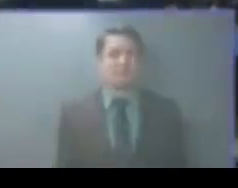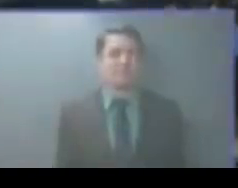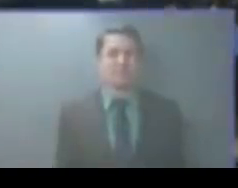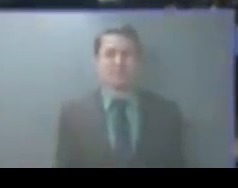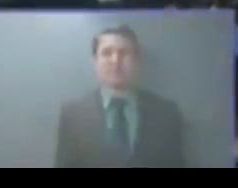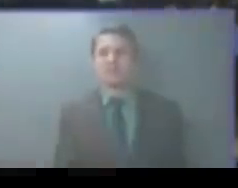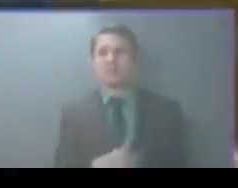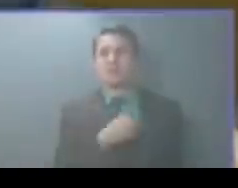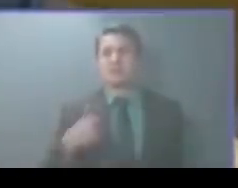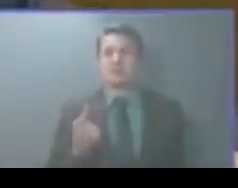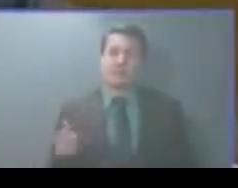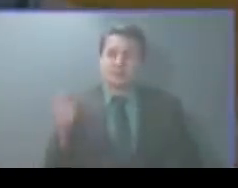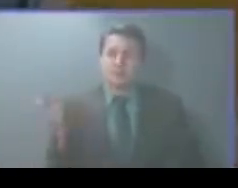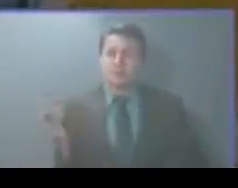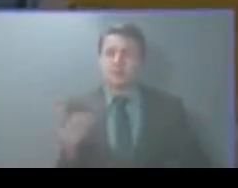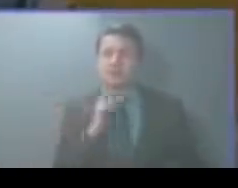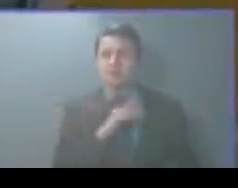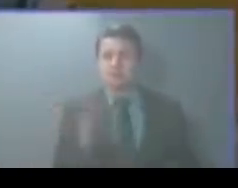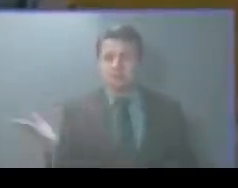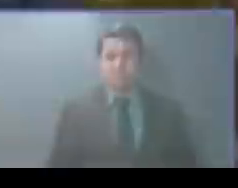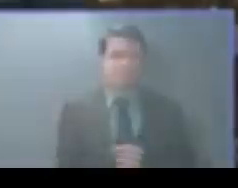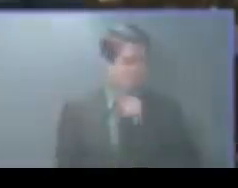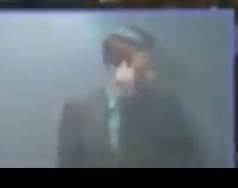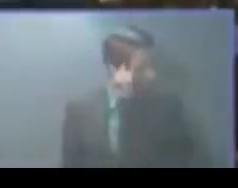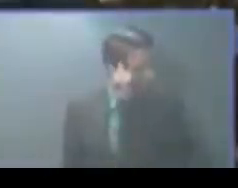Señor ministro, tiene la palabra.